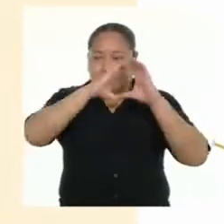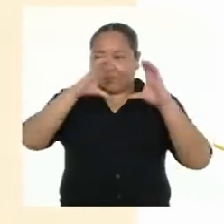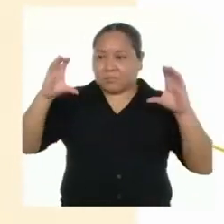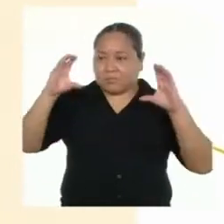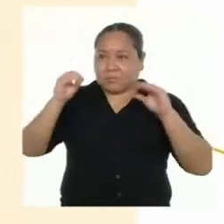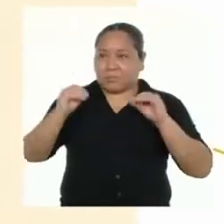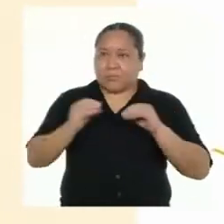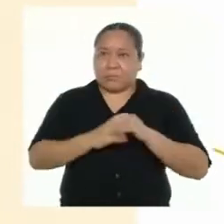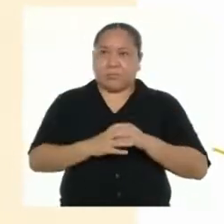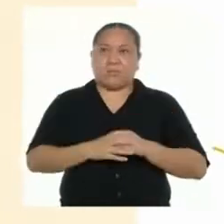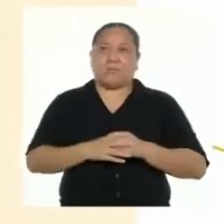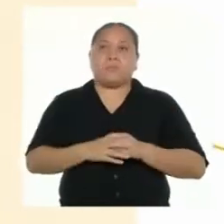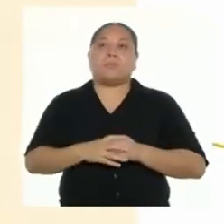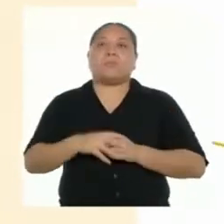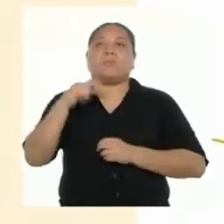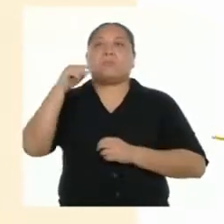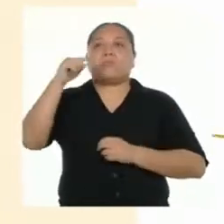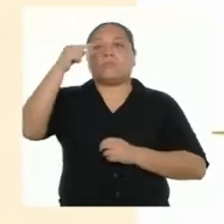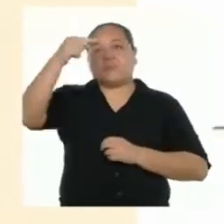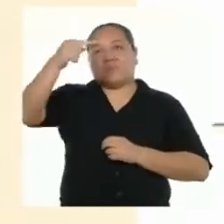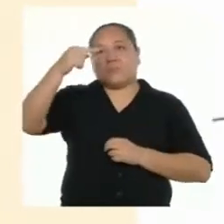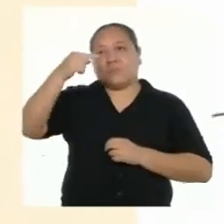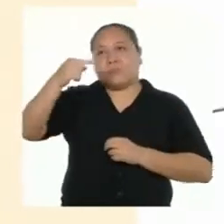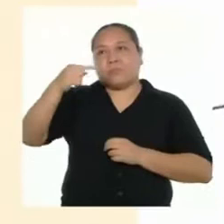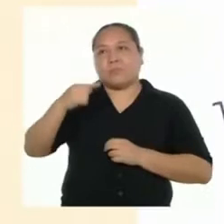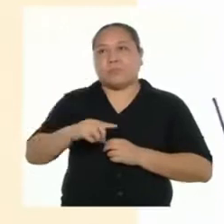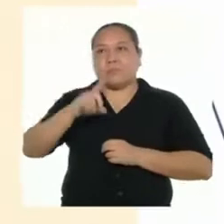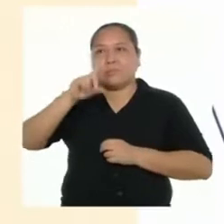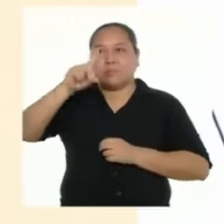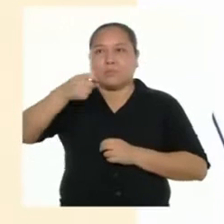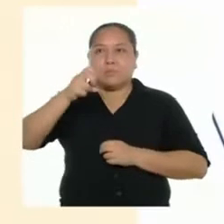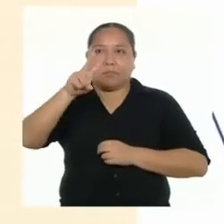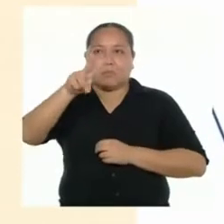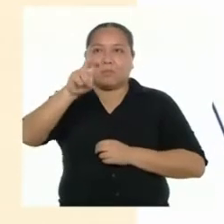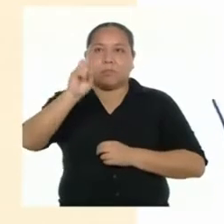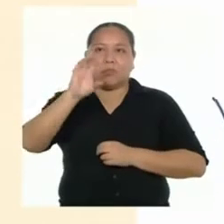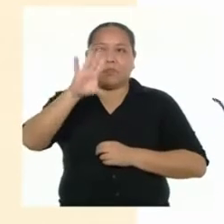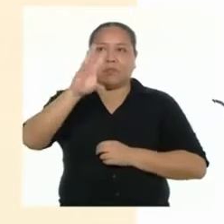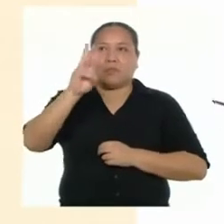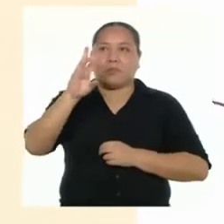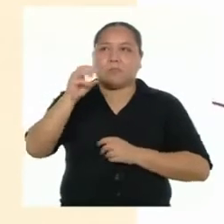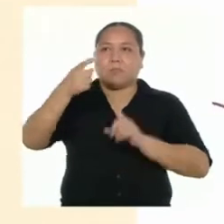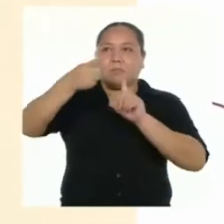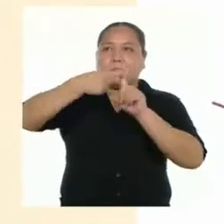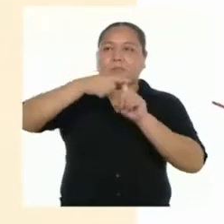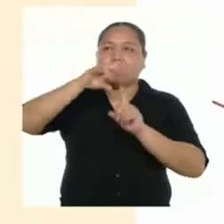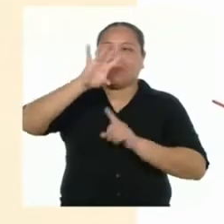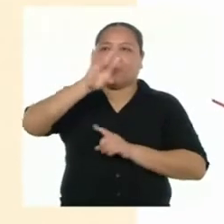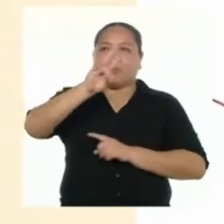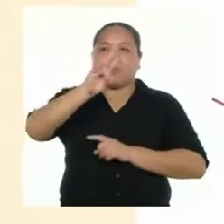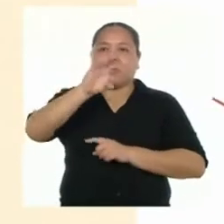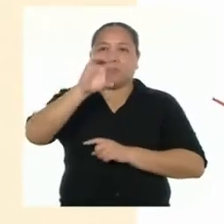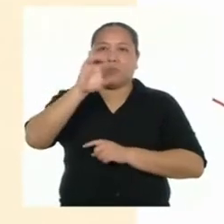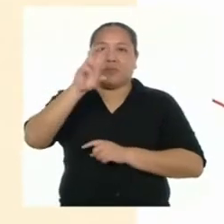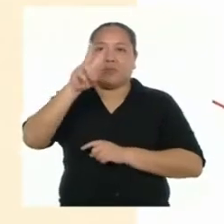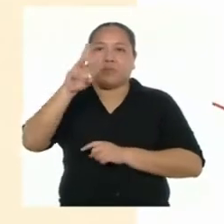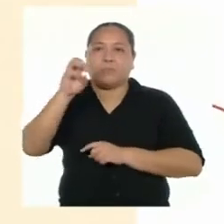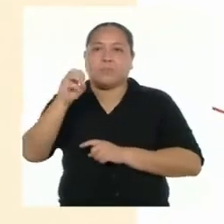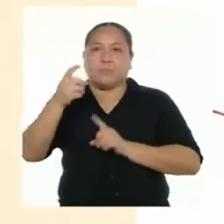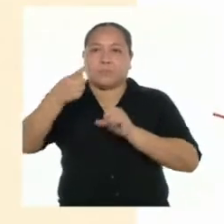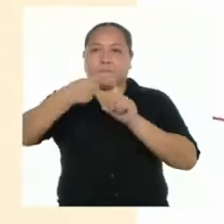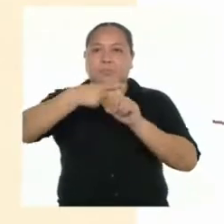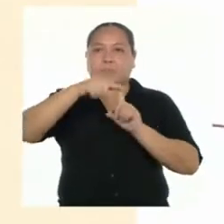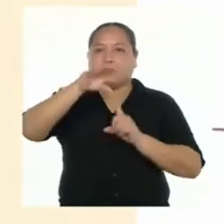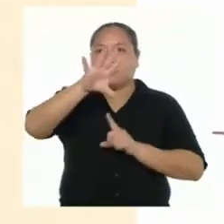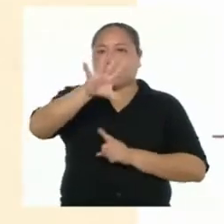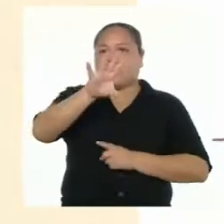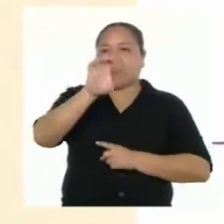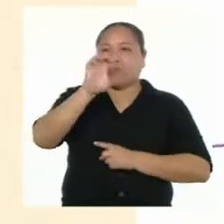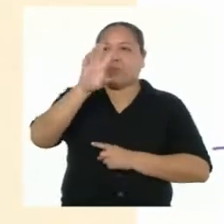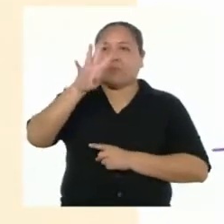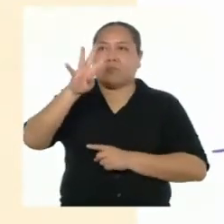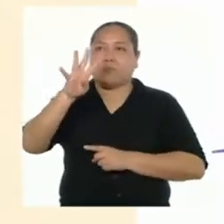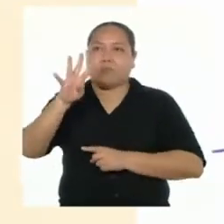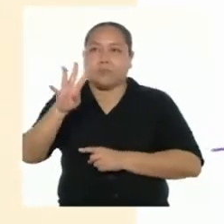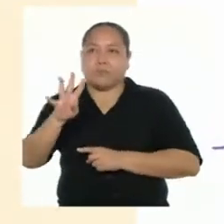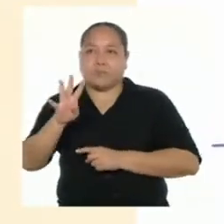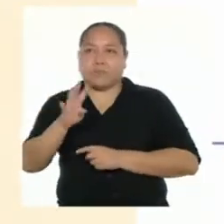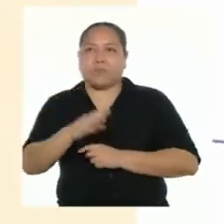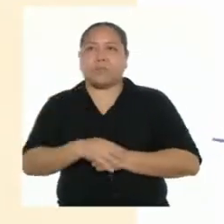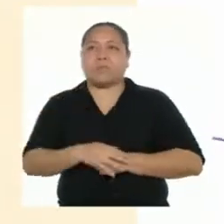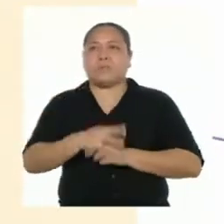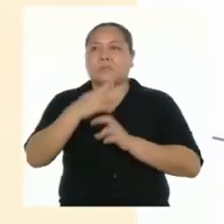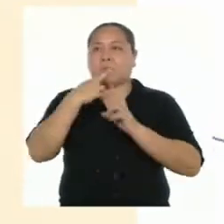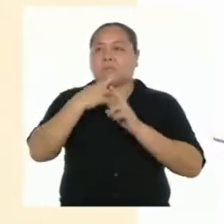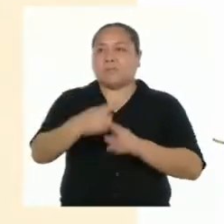del prisma. Por supuesto, si sumamos 1260 más 720 más 504, el